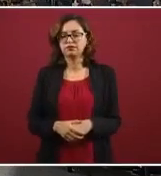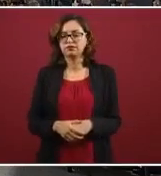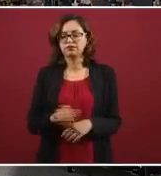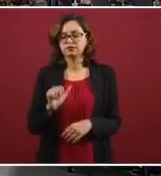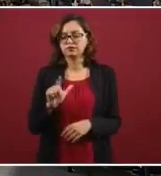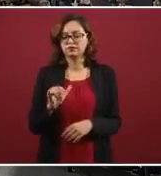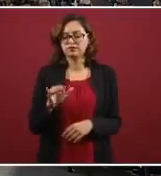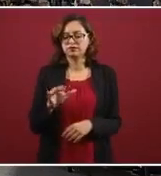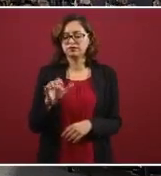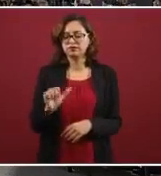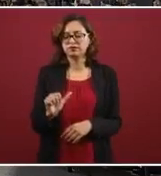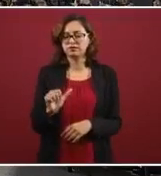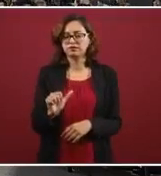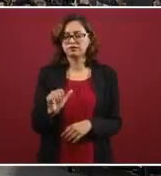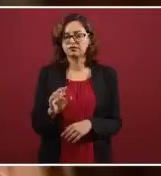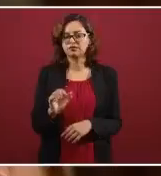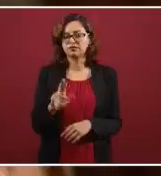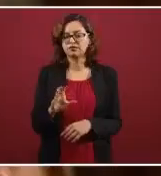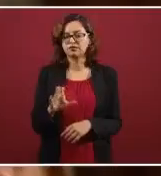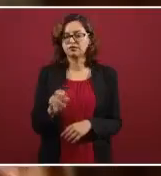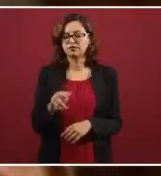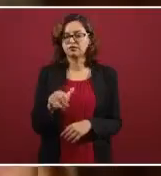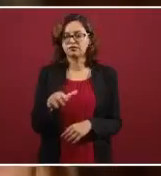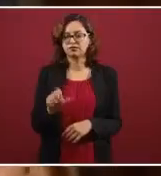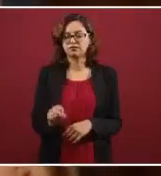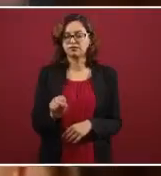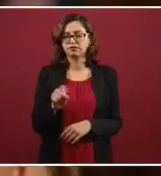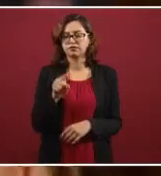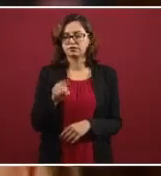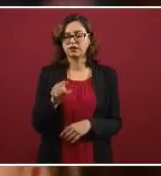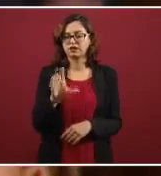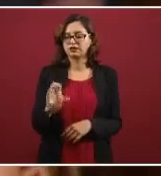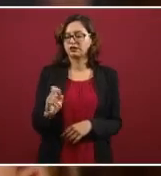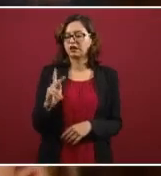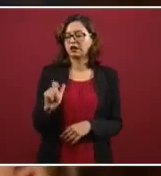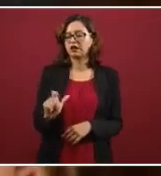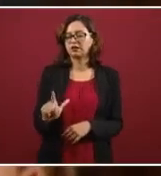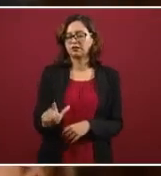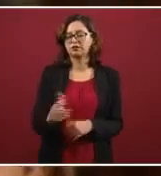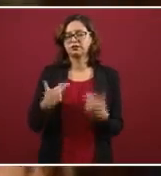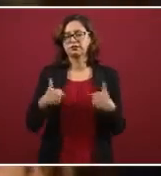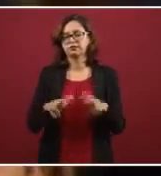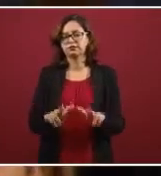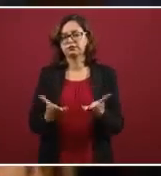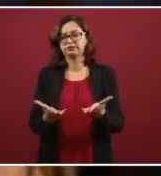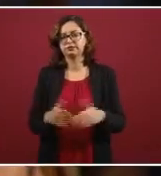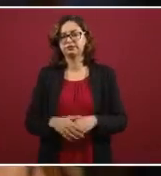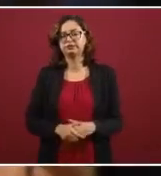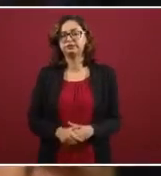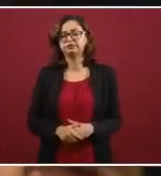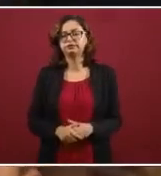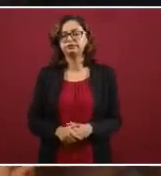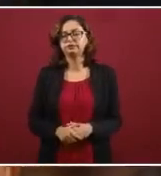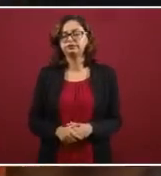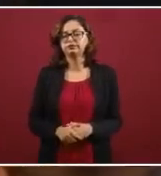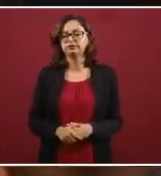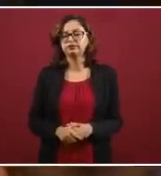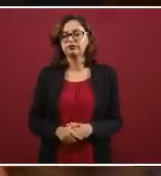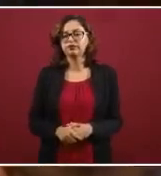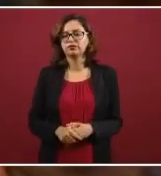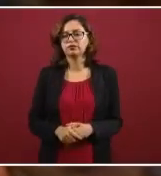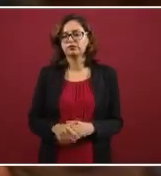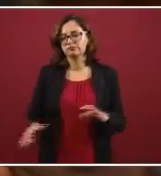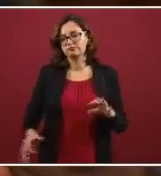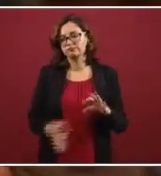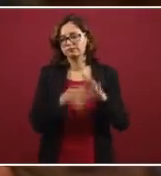Alicia Bárcenas Ibarra, de la Comisión Económica para América Latina y el Caribe y Organismos, organismo dependiente de